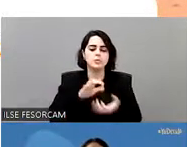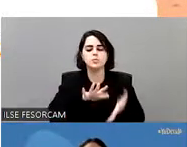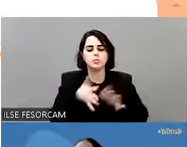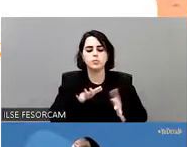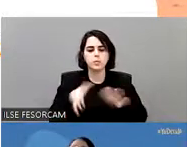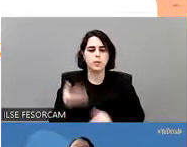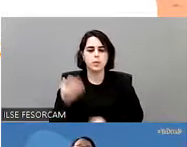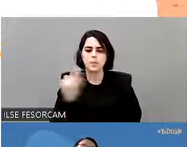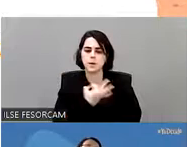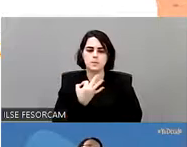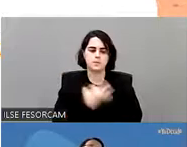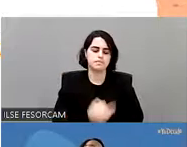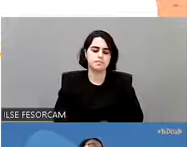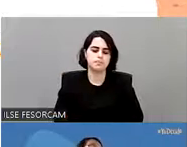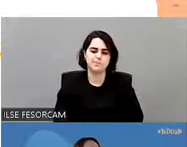Física.